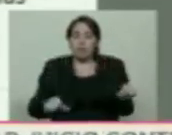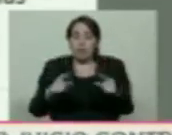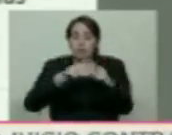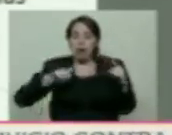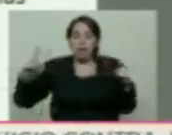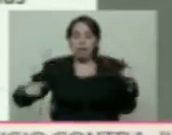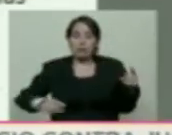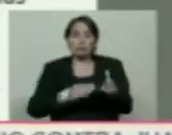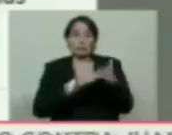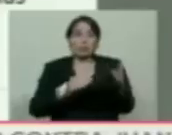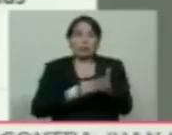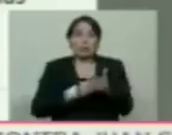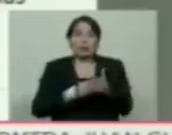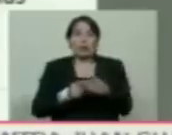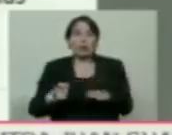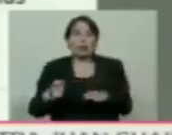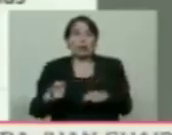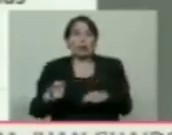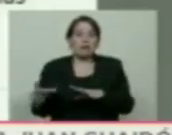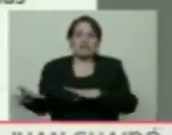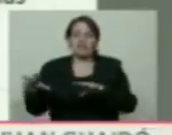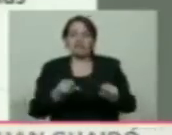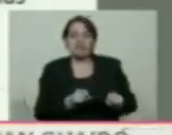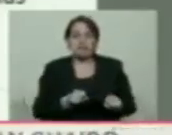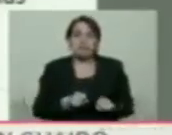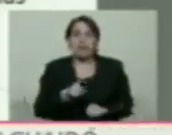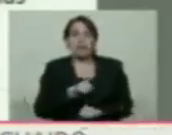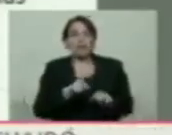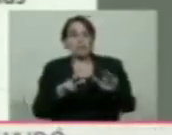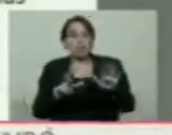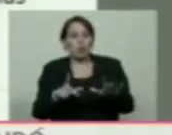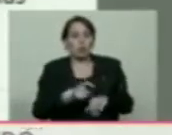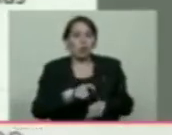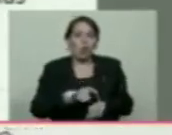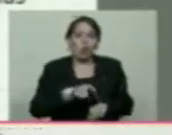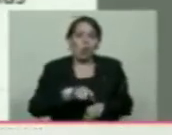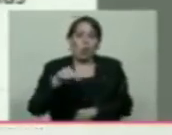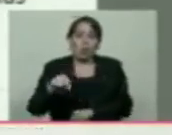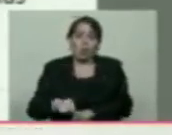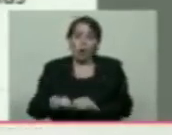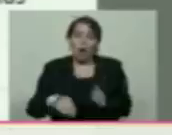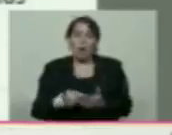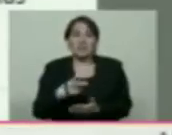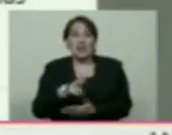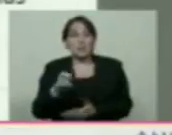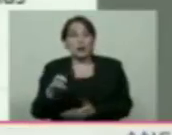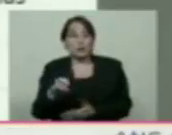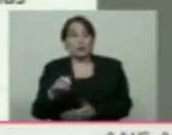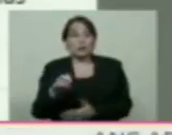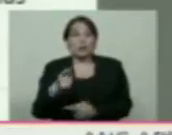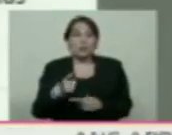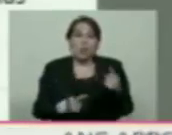por los criminales fascistas, informamos que a partir de las 18 horas de hoy y hasta las 20:30, procederemos